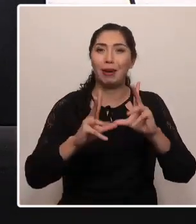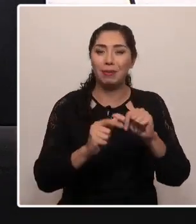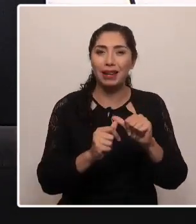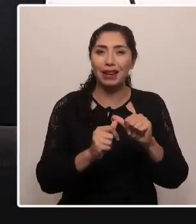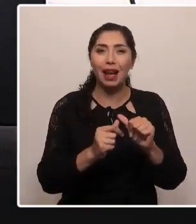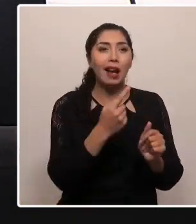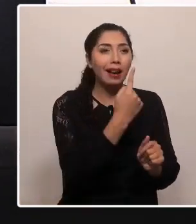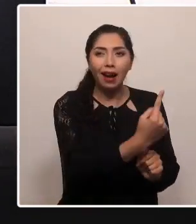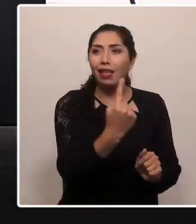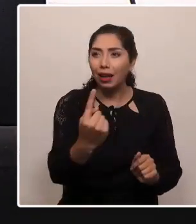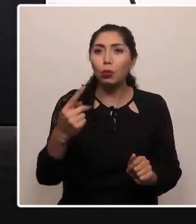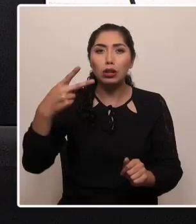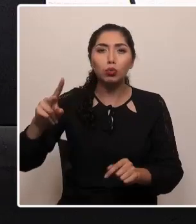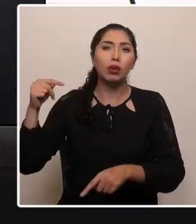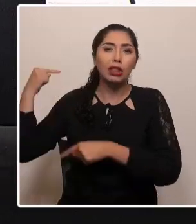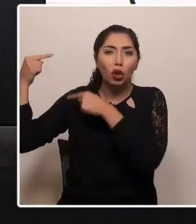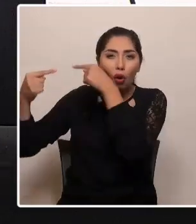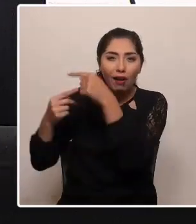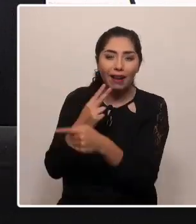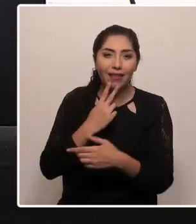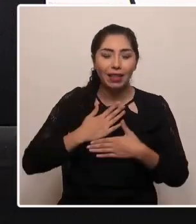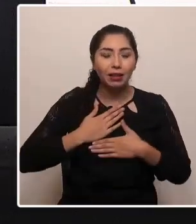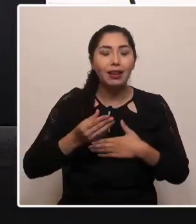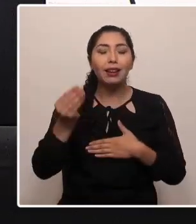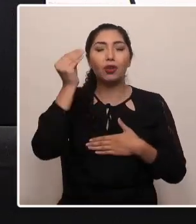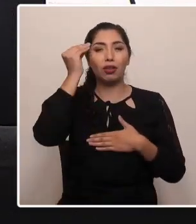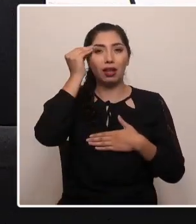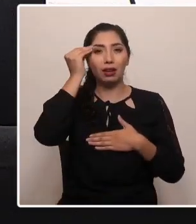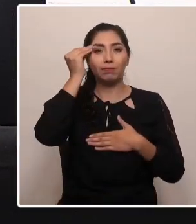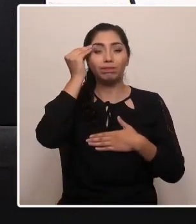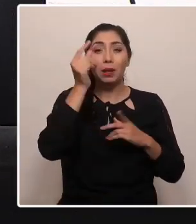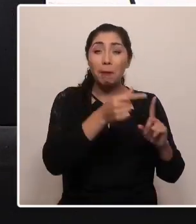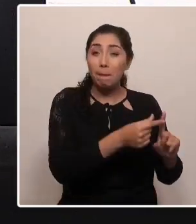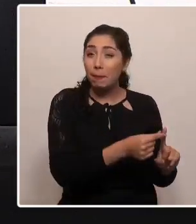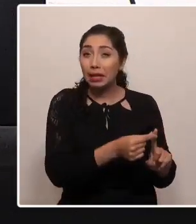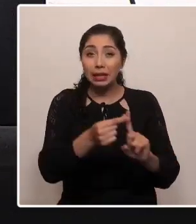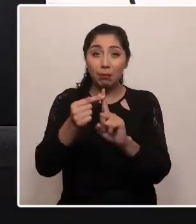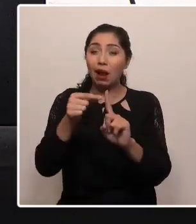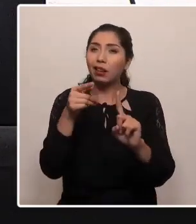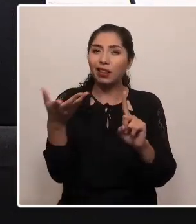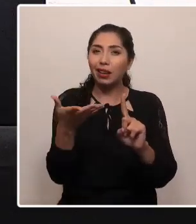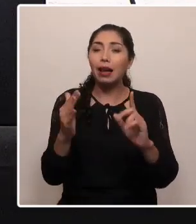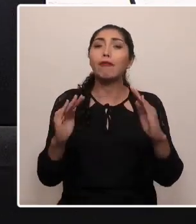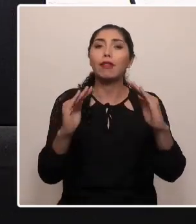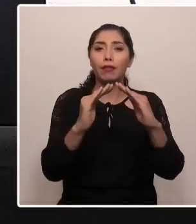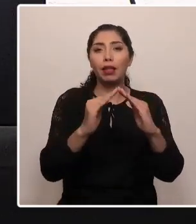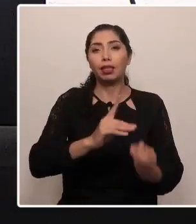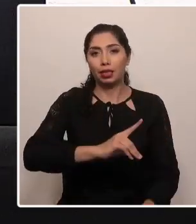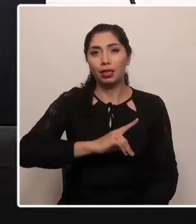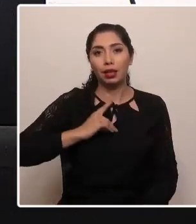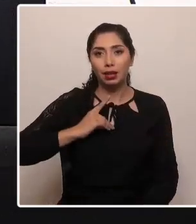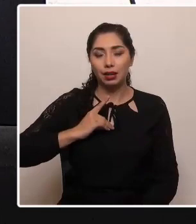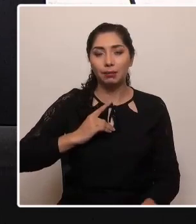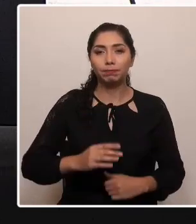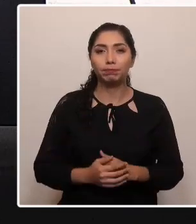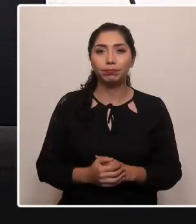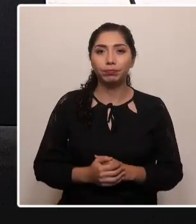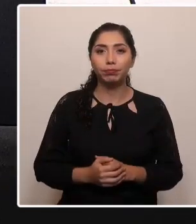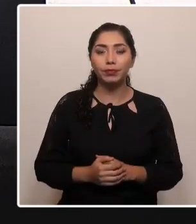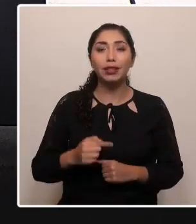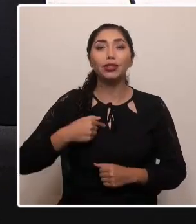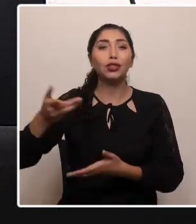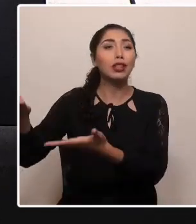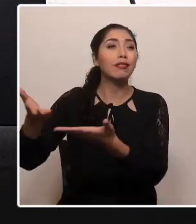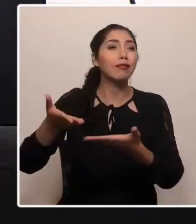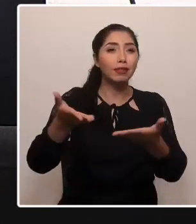de cada una y de cada uno de nosotros, y pongamos en un lugar prioritario el contar con una vivienda digna. Las y los invito